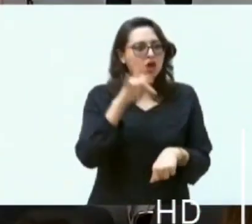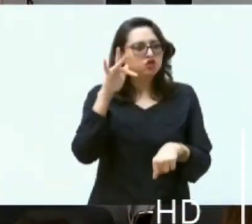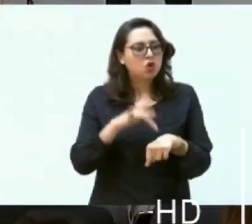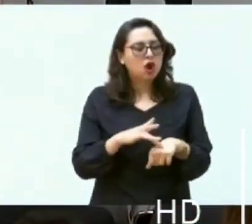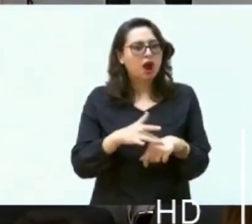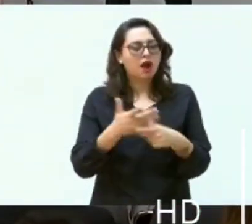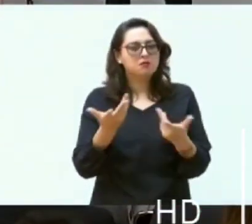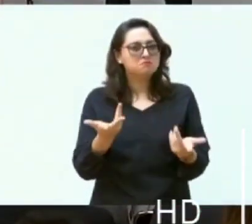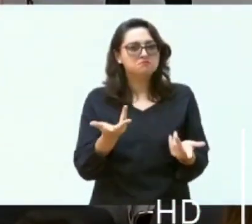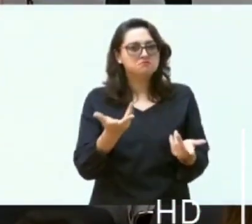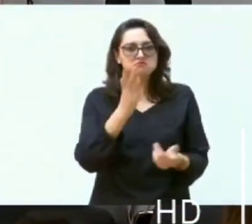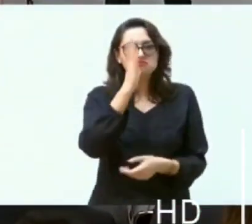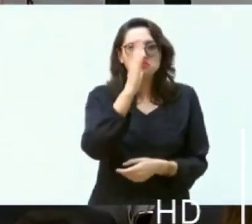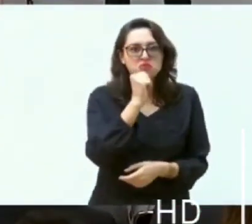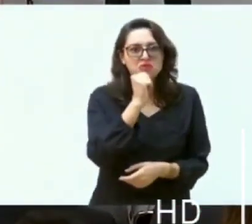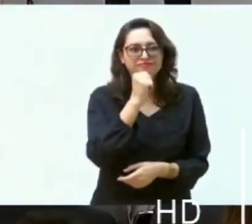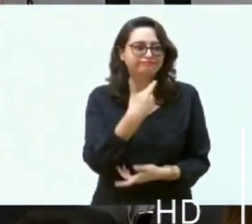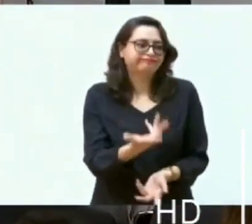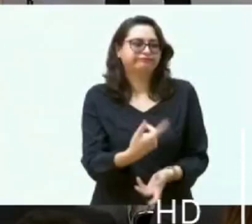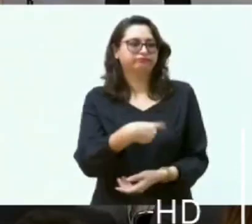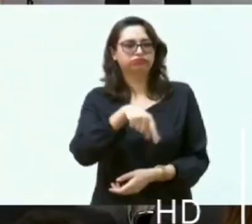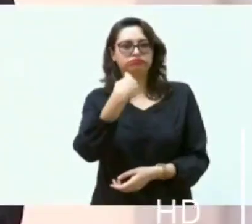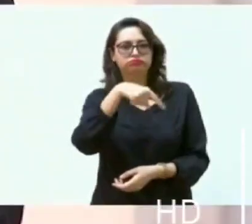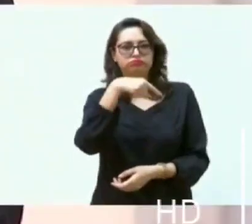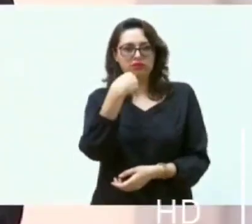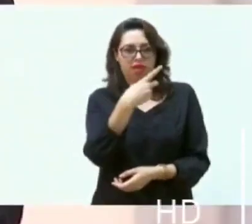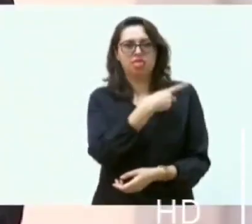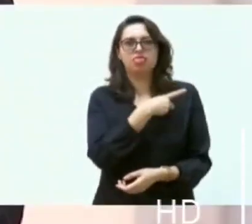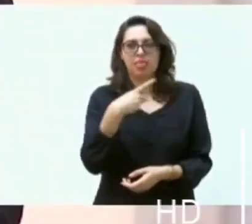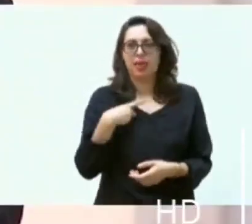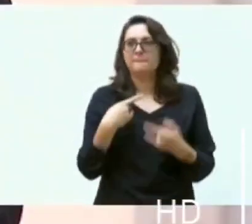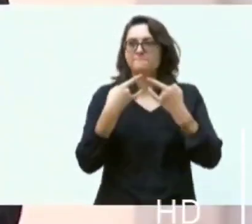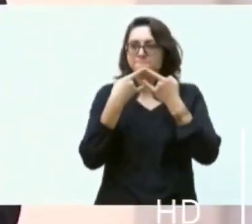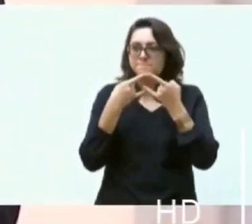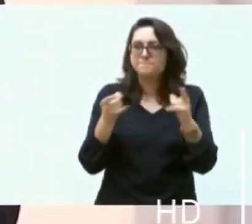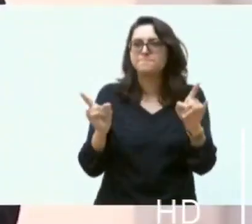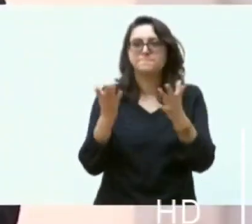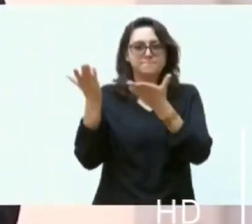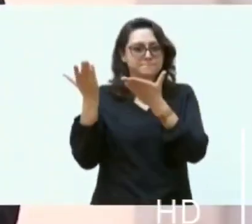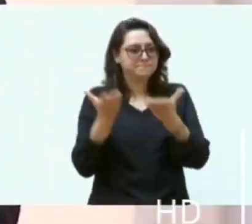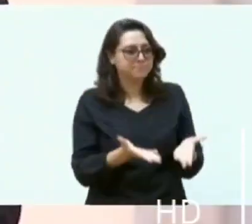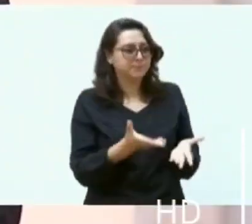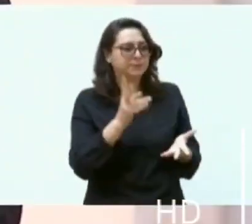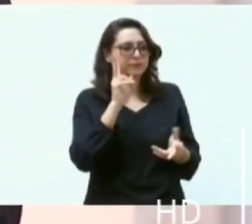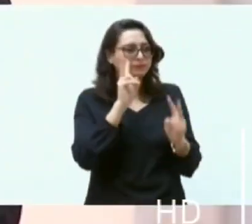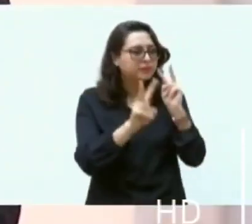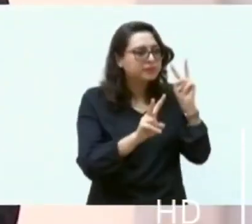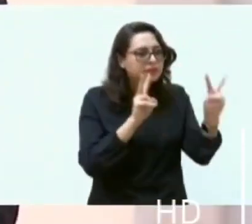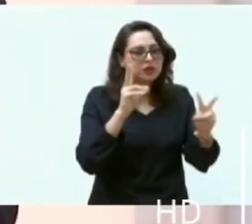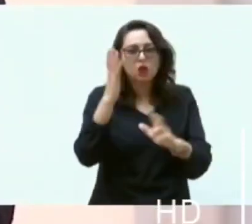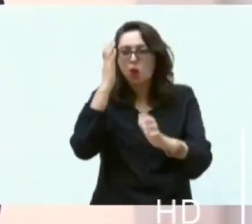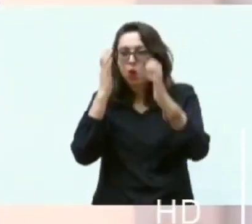y apreciarlos? Por ello también, desde el inicio de mi gobierno, impulsamos